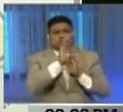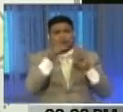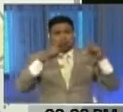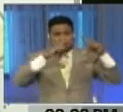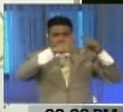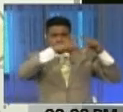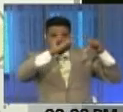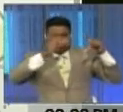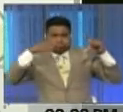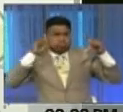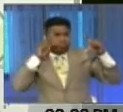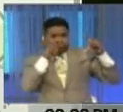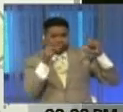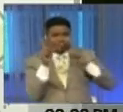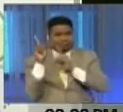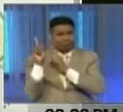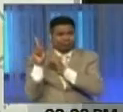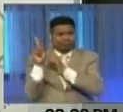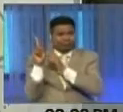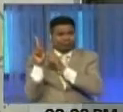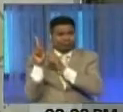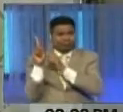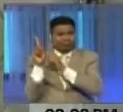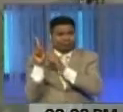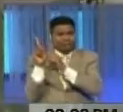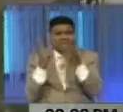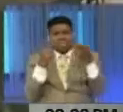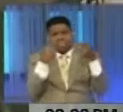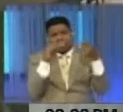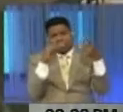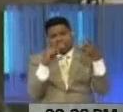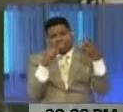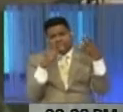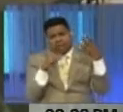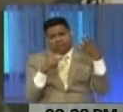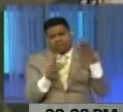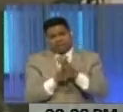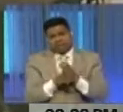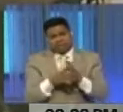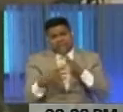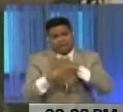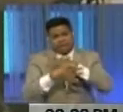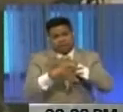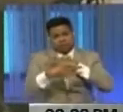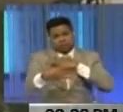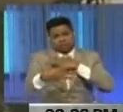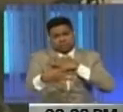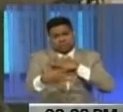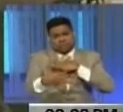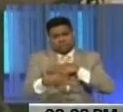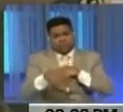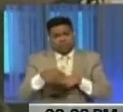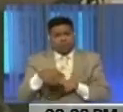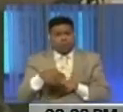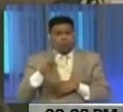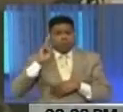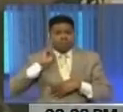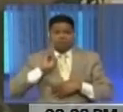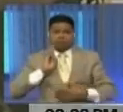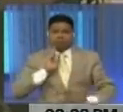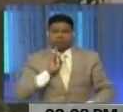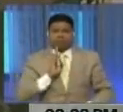eso es que existen sus diferentes áreas, desde el municipio sedeño del Estado Bolívar hasta el